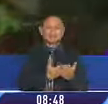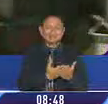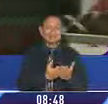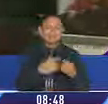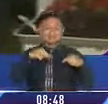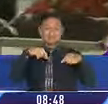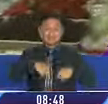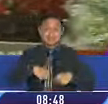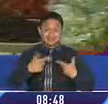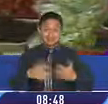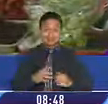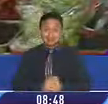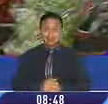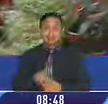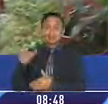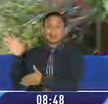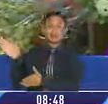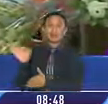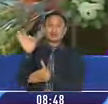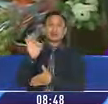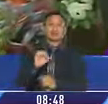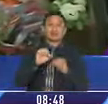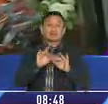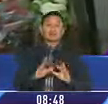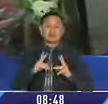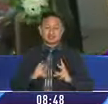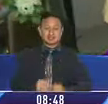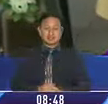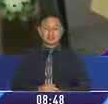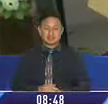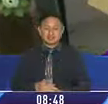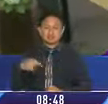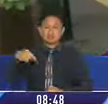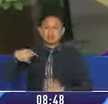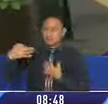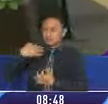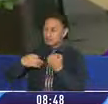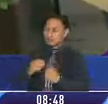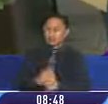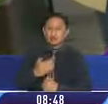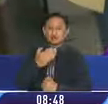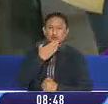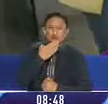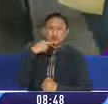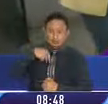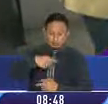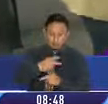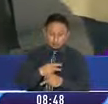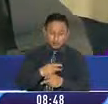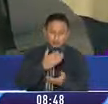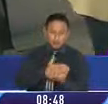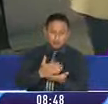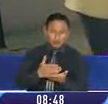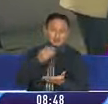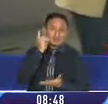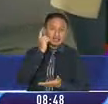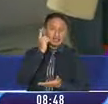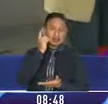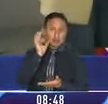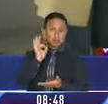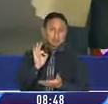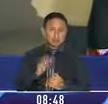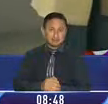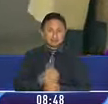estoy aquí con los representantes de la Secretaría de Salud que me van a enseñar cómo utilizar mis productos en los desayunos